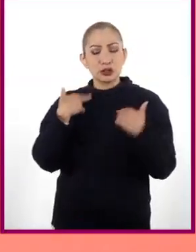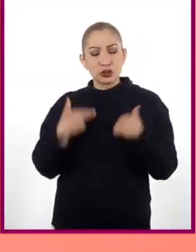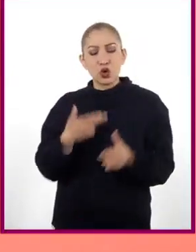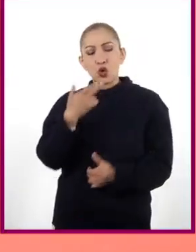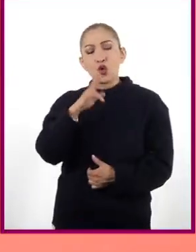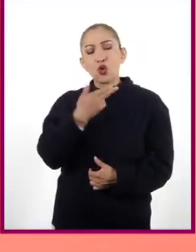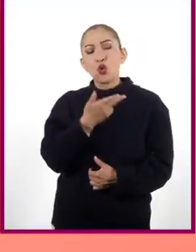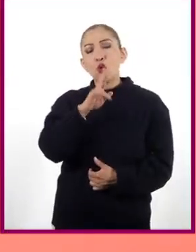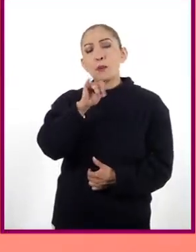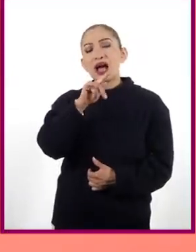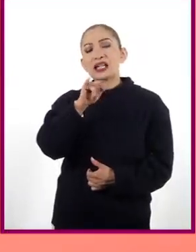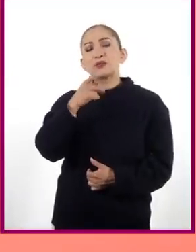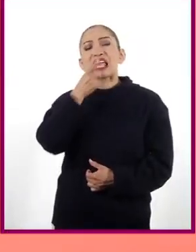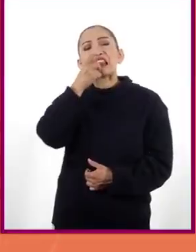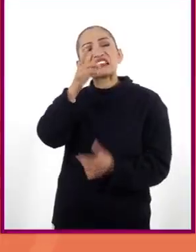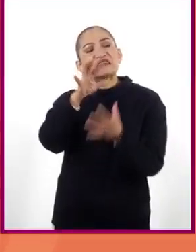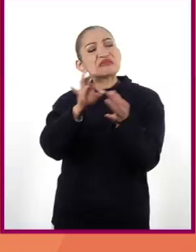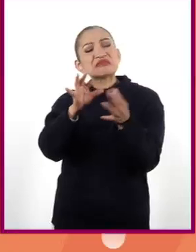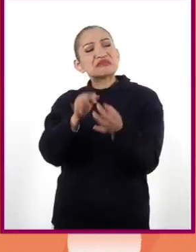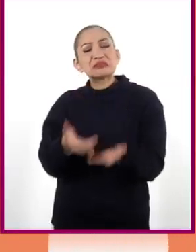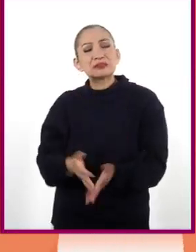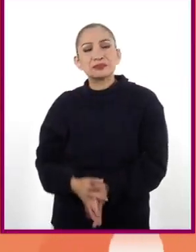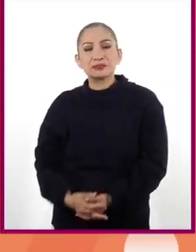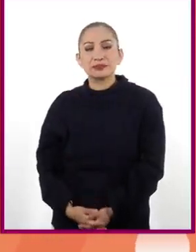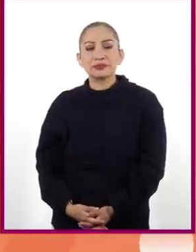humanismo y qué postulaba?